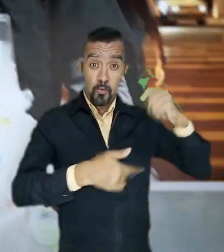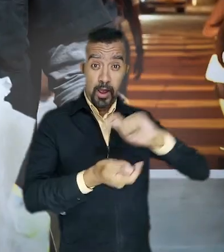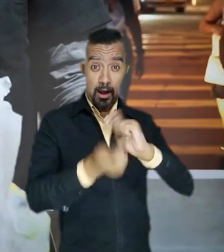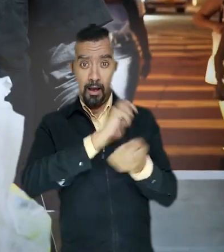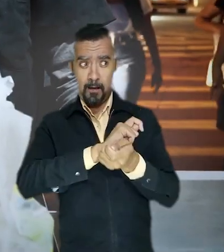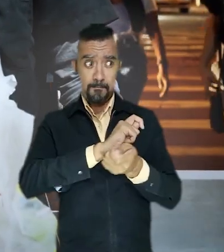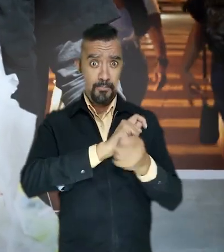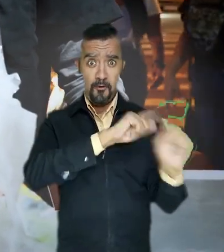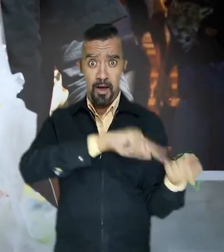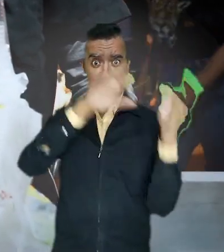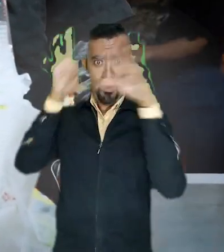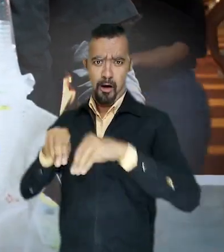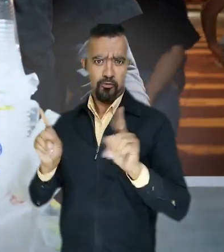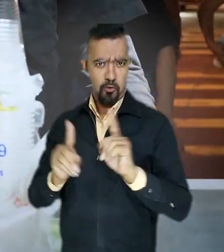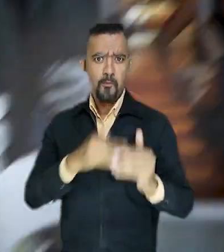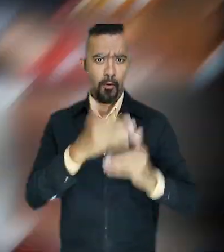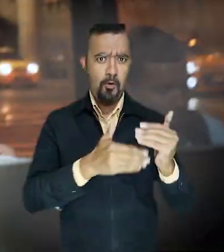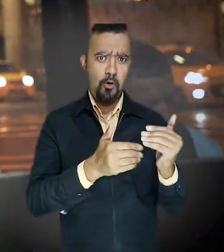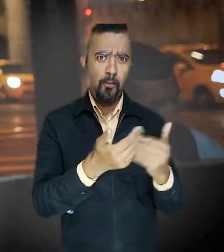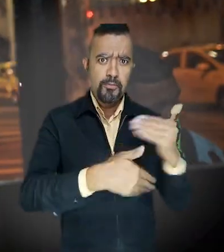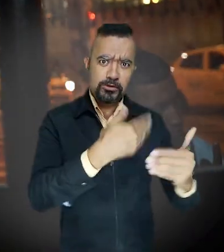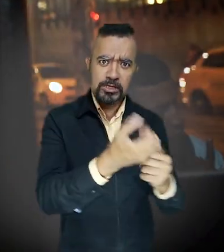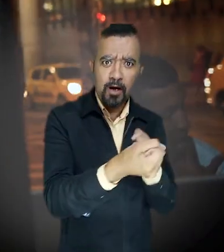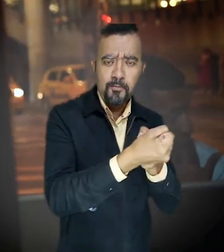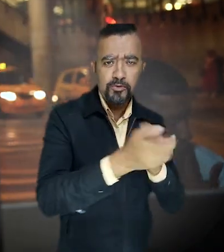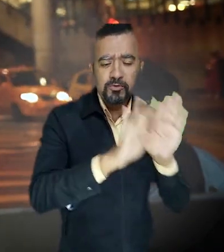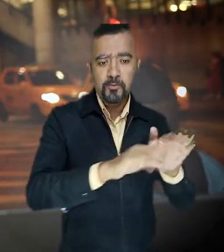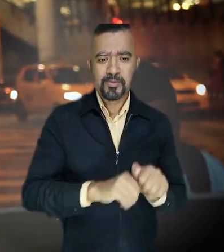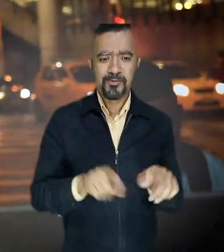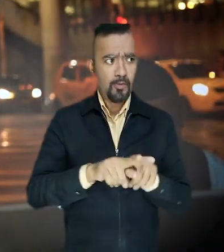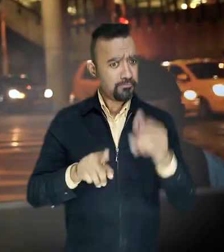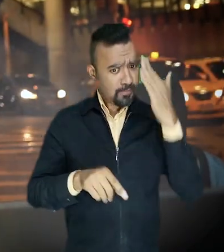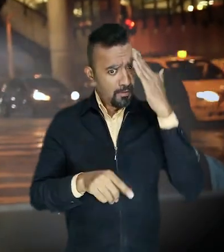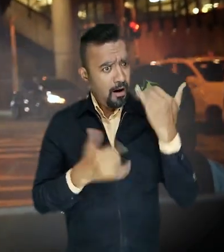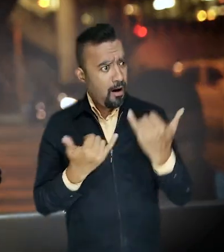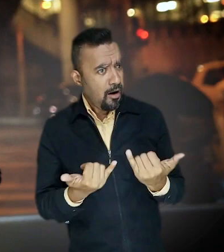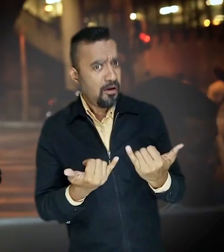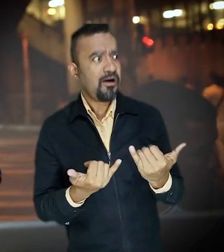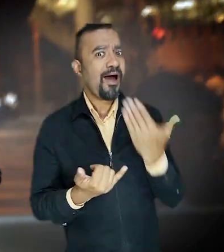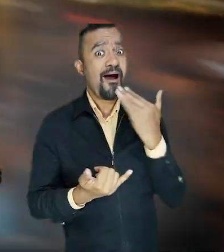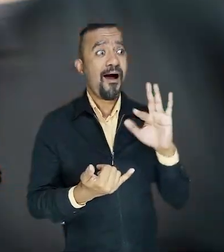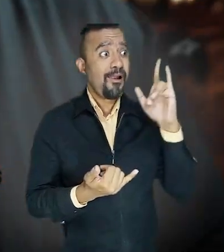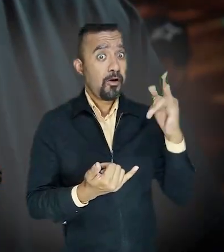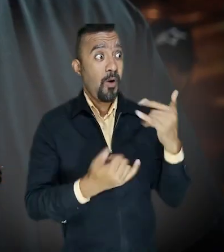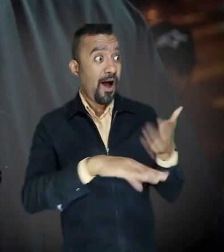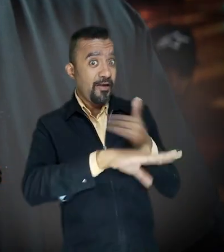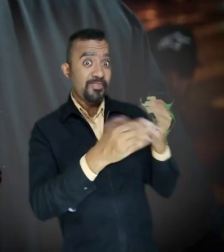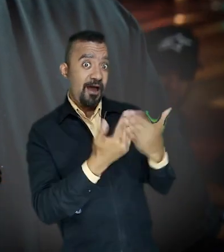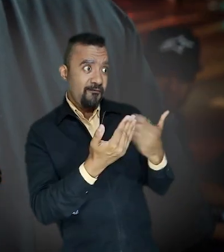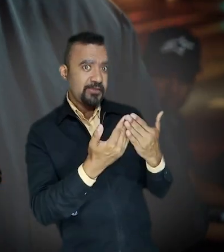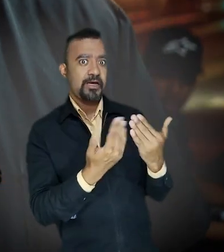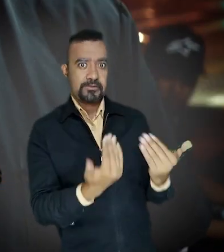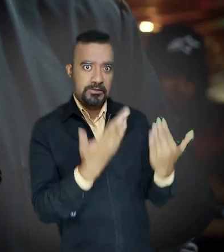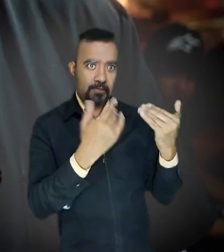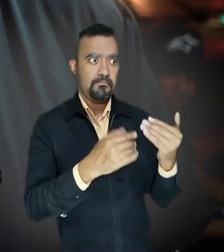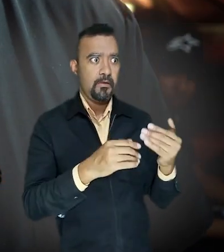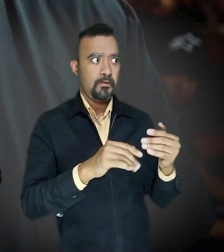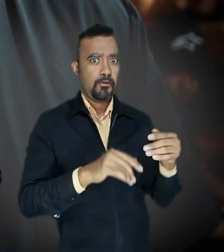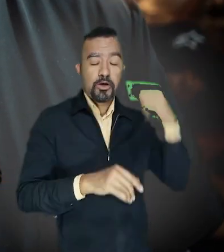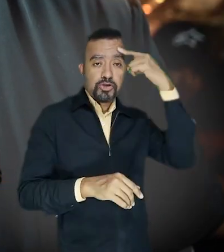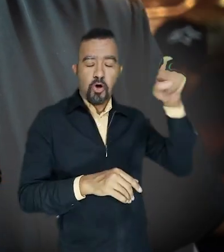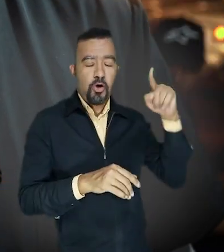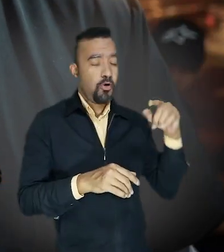todo este proceso de transformación. La verdad, bien, porque si te pones a ver, si no me informan de nada, viene el momento de quitarnos y